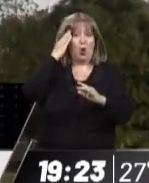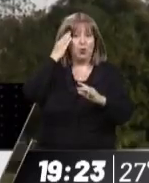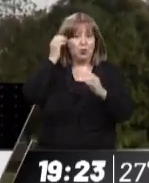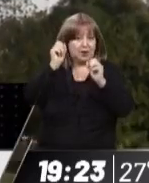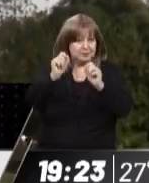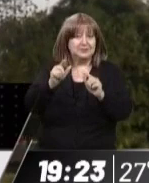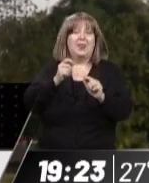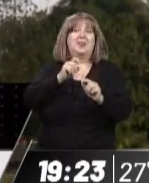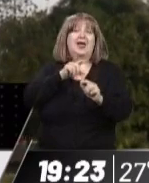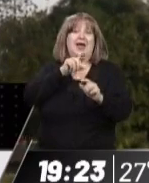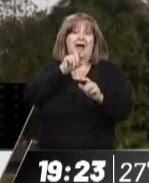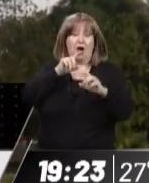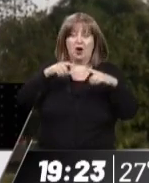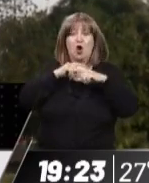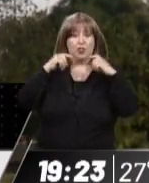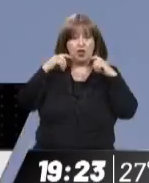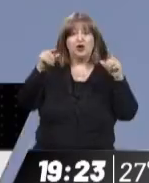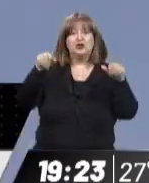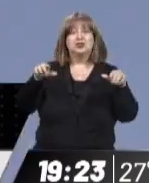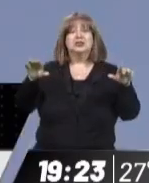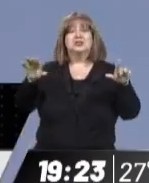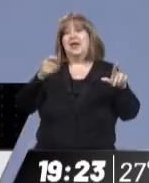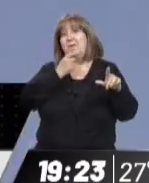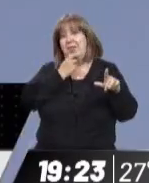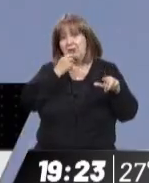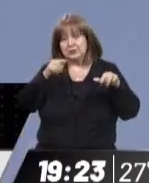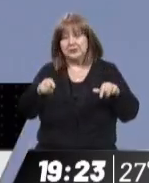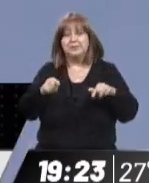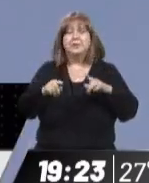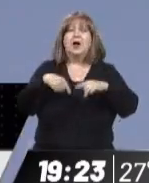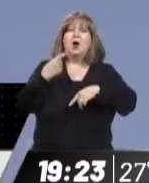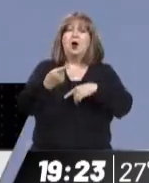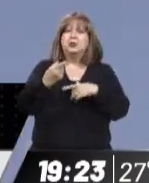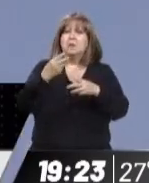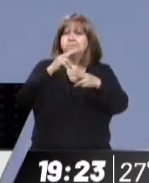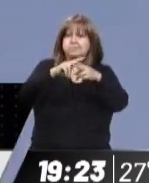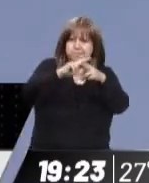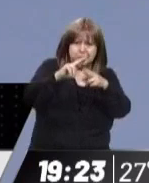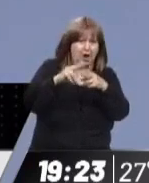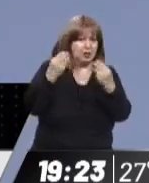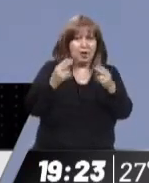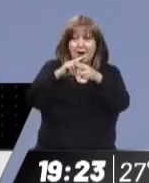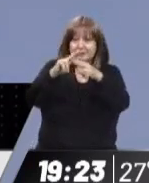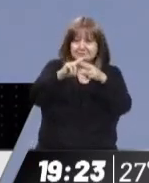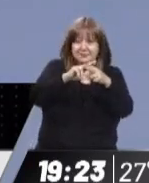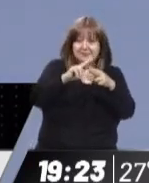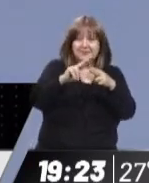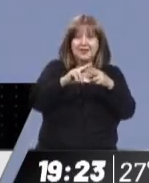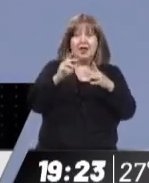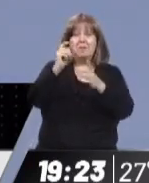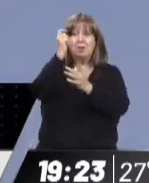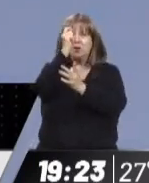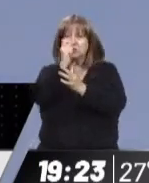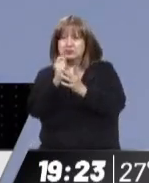Cóndor, que no la tenía. En cuanto al derrotero que debía seguir, la conservación, restauración e incluso disposición final de esta escultura